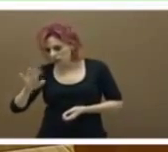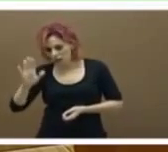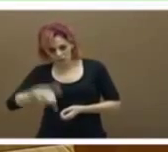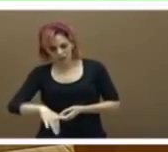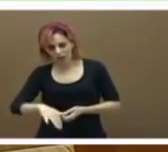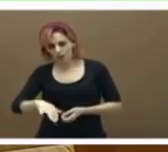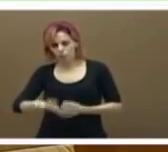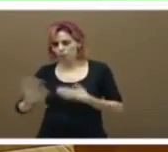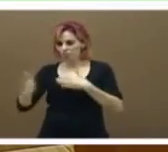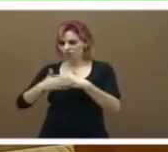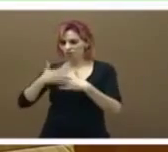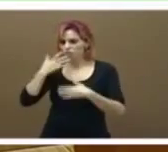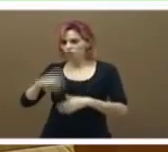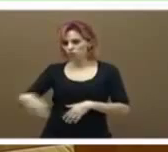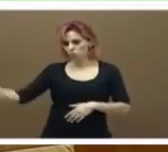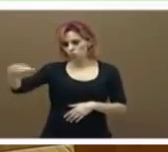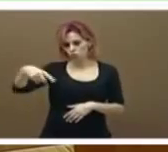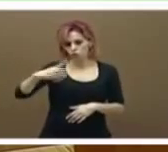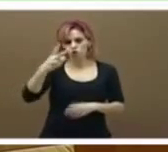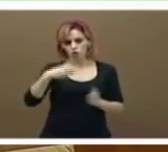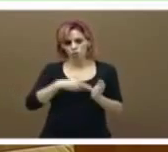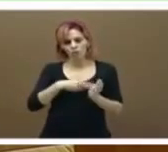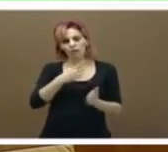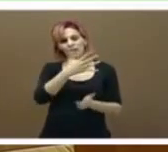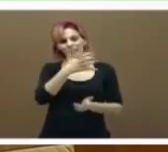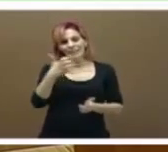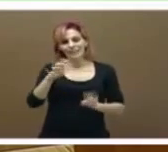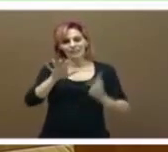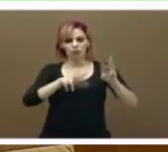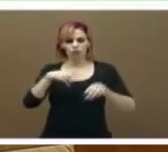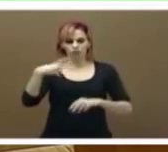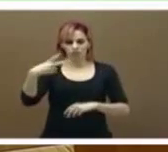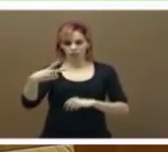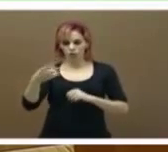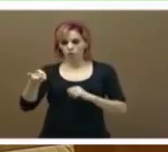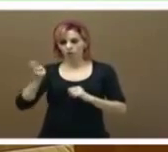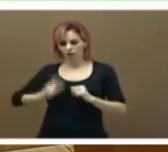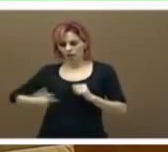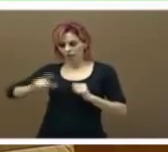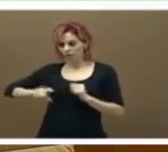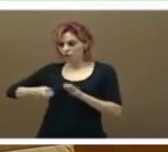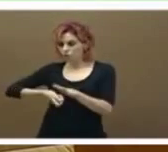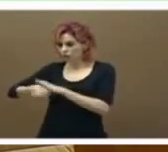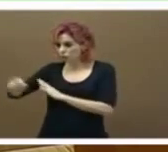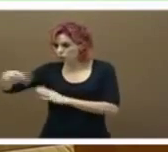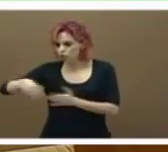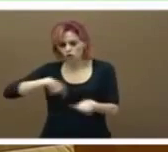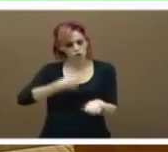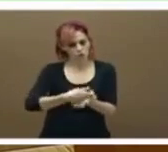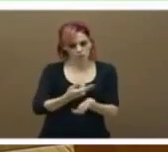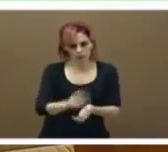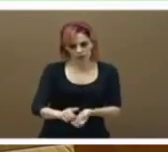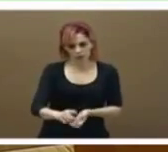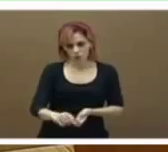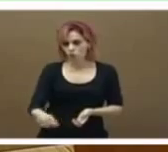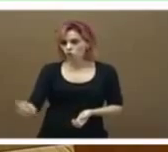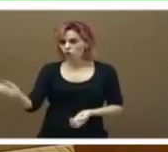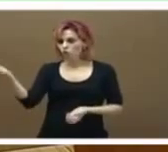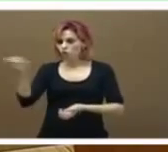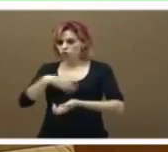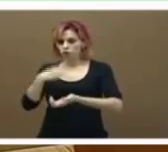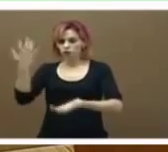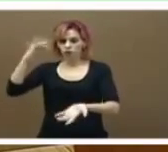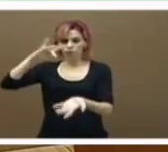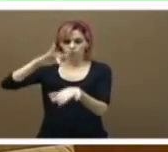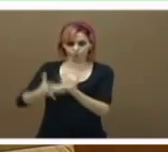exactamente 2.582 rentas básicas. Les recuerdo que fueron ustedes los que dejaron sin fondos